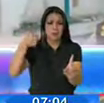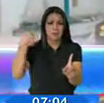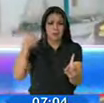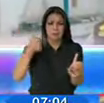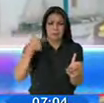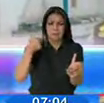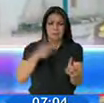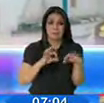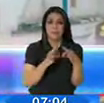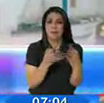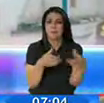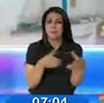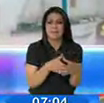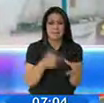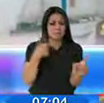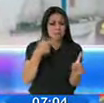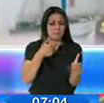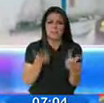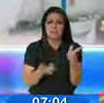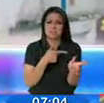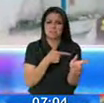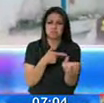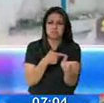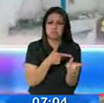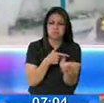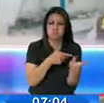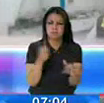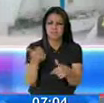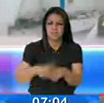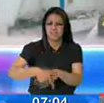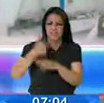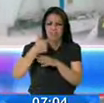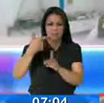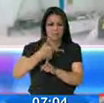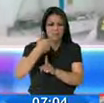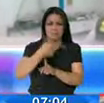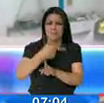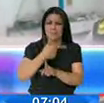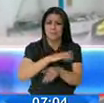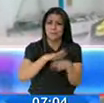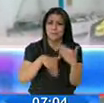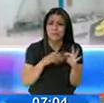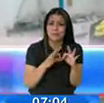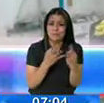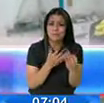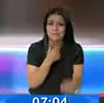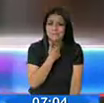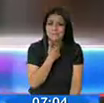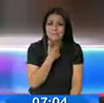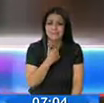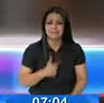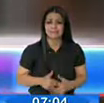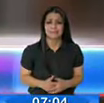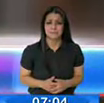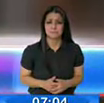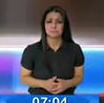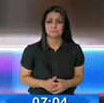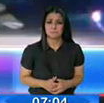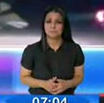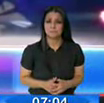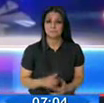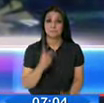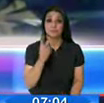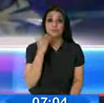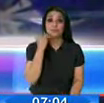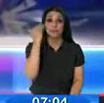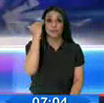calibre, posiblemente ametralladora y algunas otras armas, acribillaron prácticamente a esta familia. Producto del ataque, dos